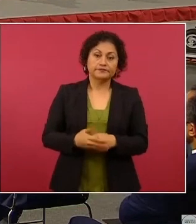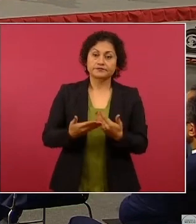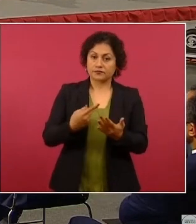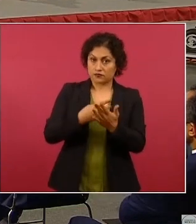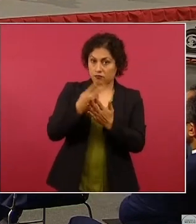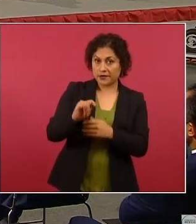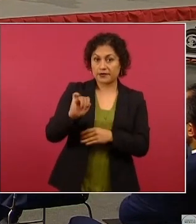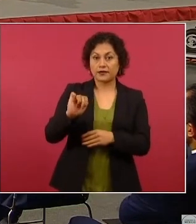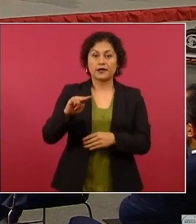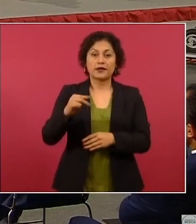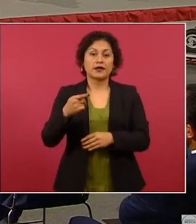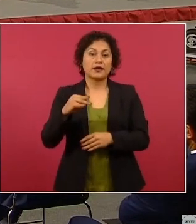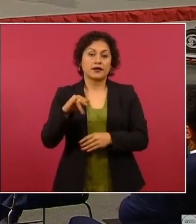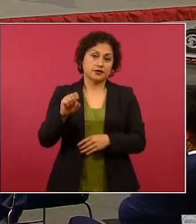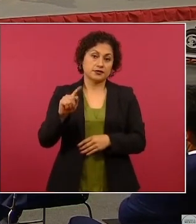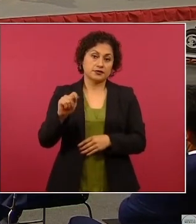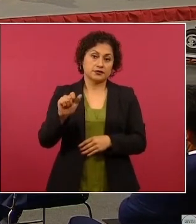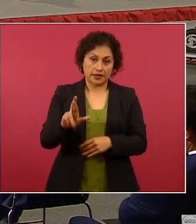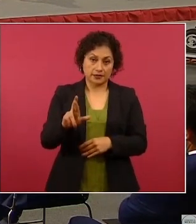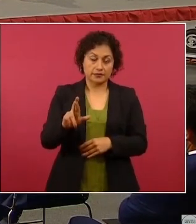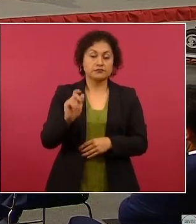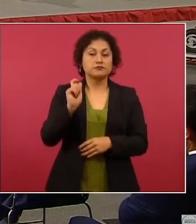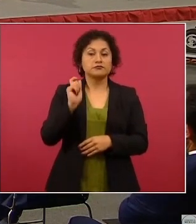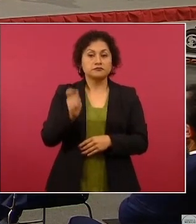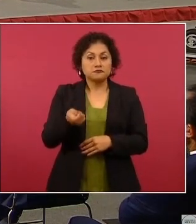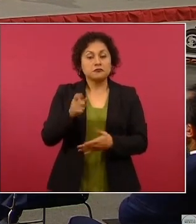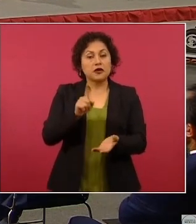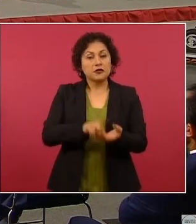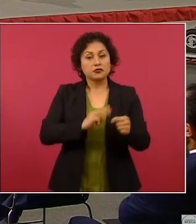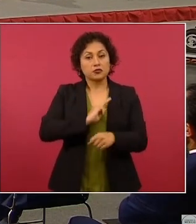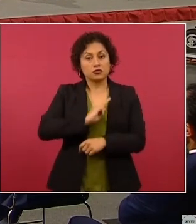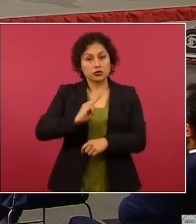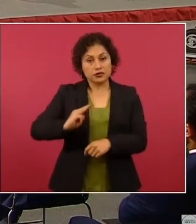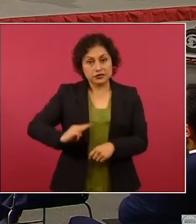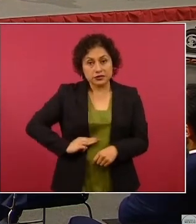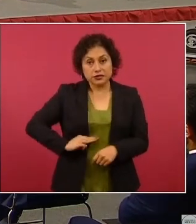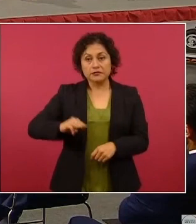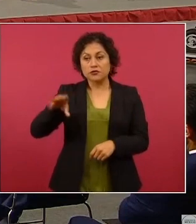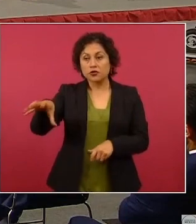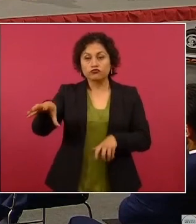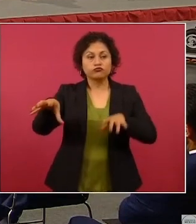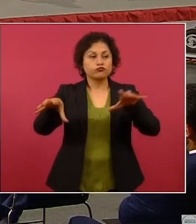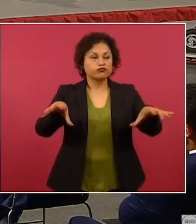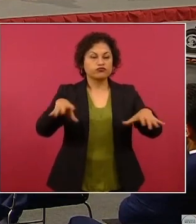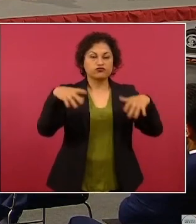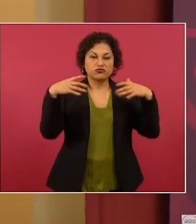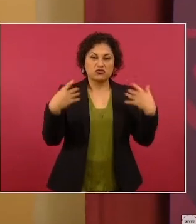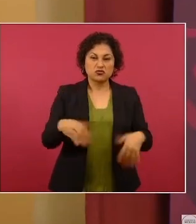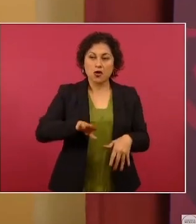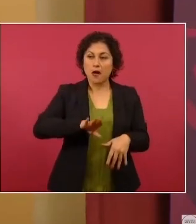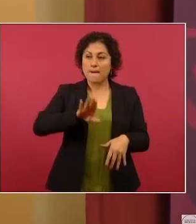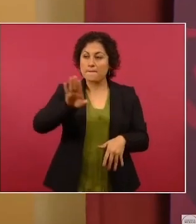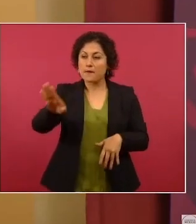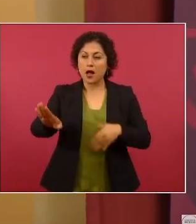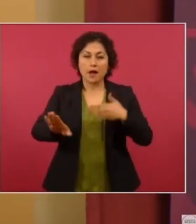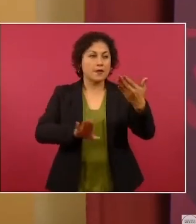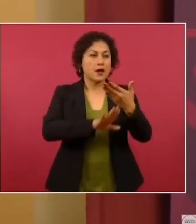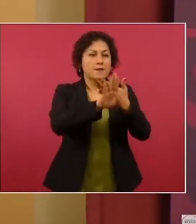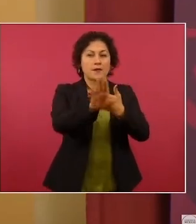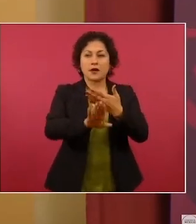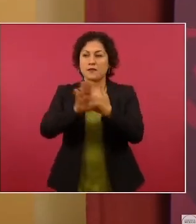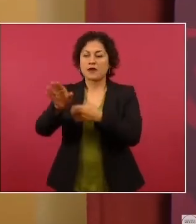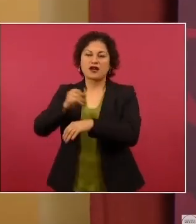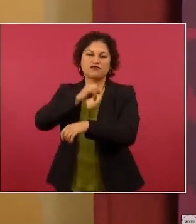El tianguis de bienestar que se realiza en los municipios más vulnerables, más marginados de nuestro país